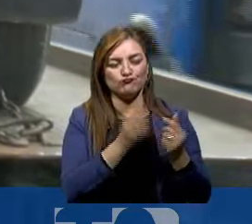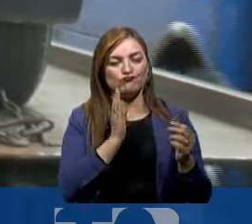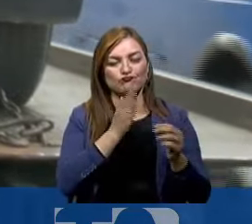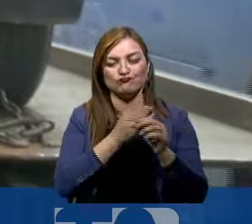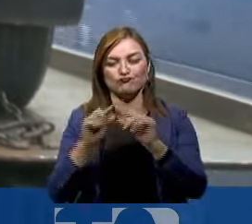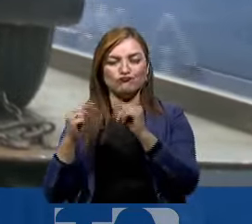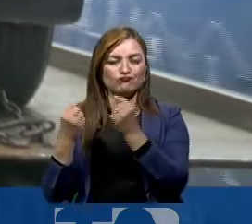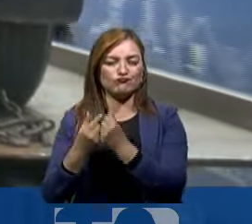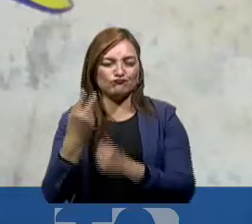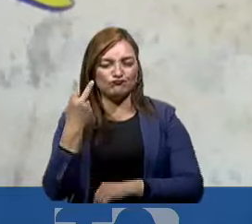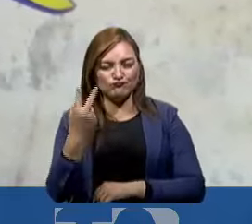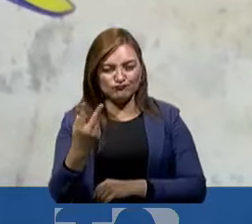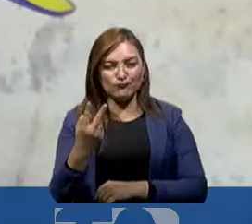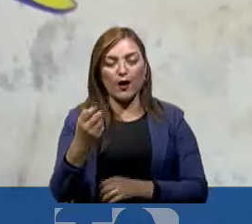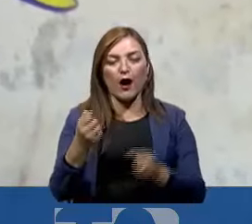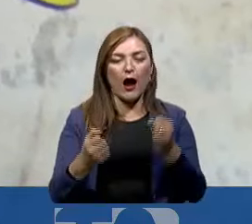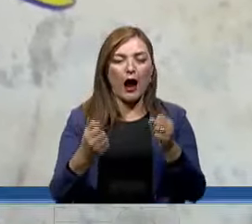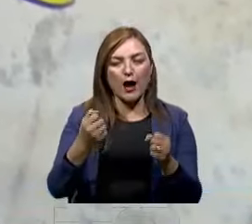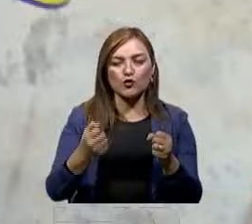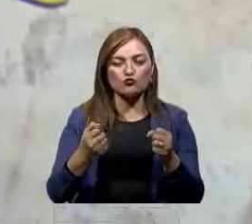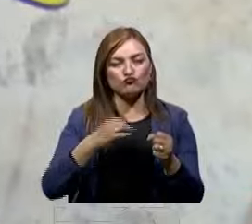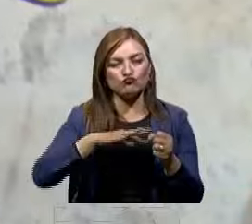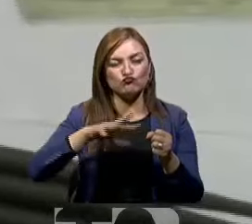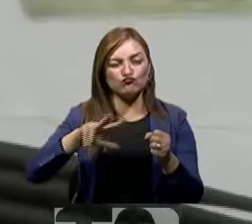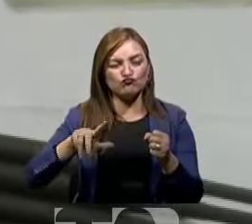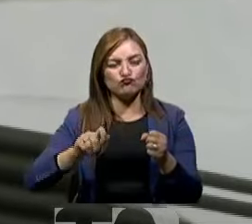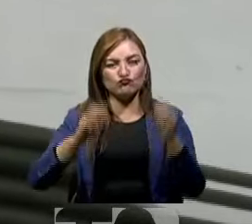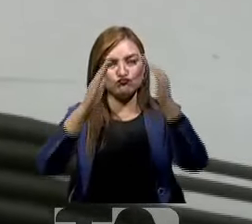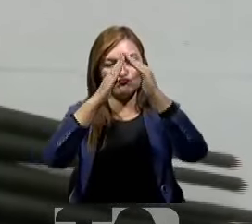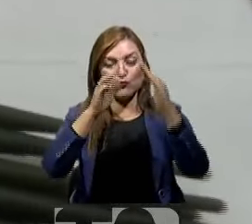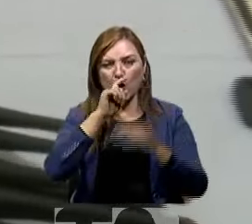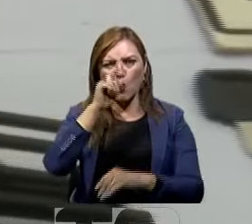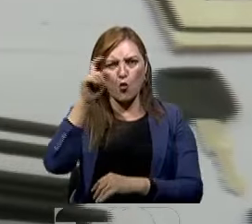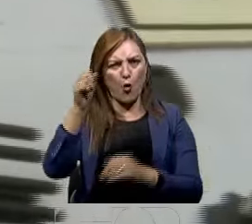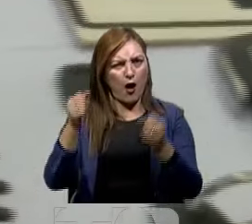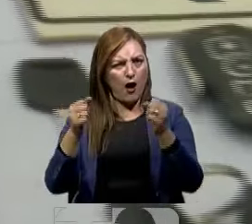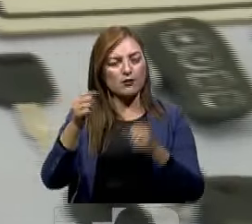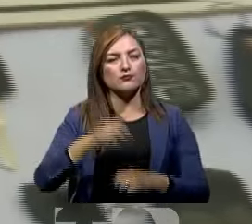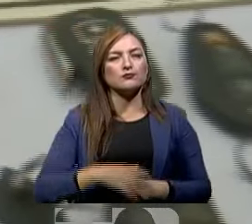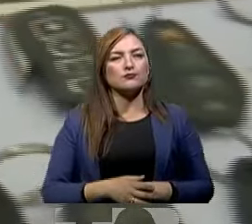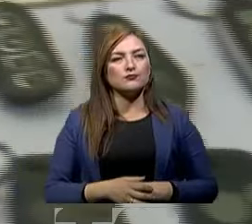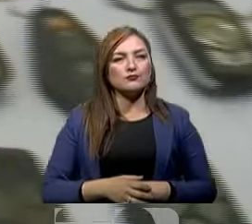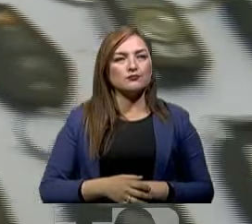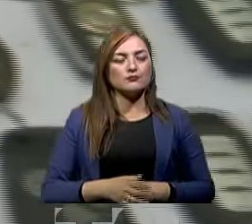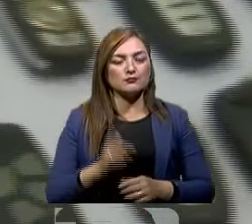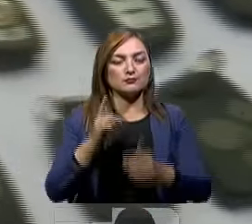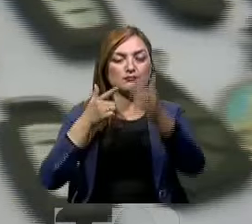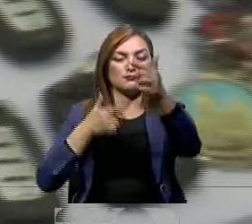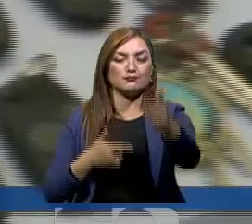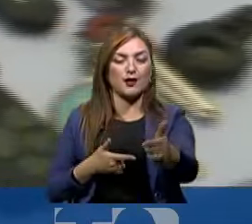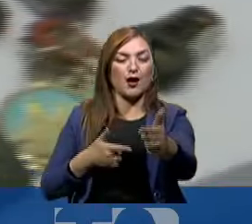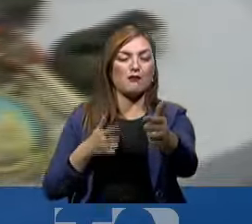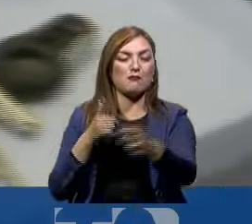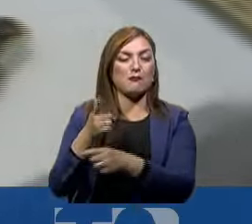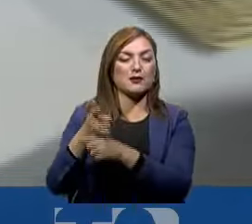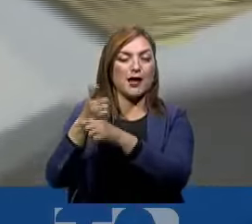utilizan vehículos de alta gama. En esta acción policial se logró además decomisar una escopeta. La suma de los